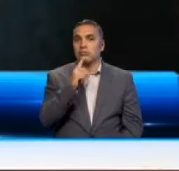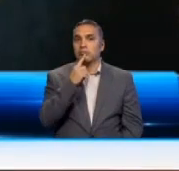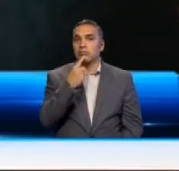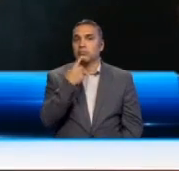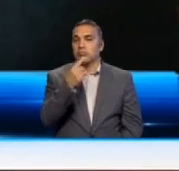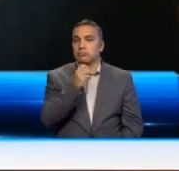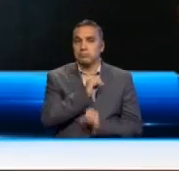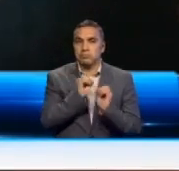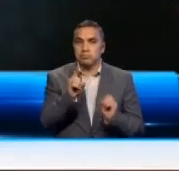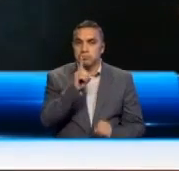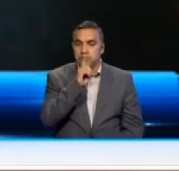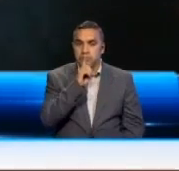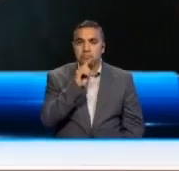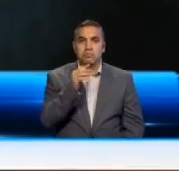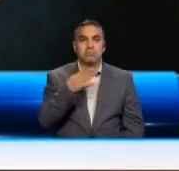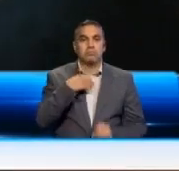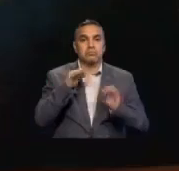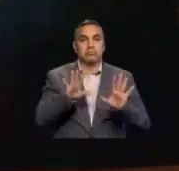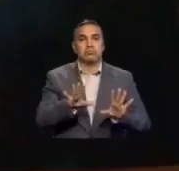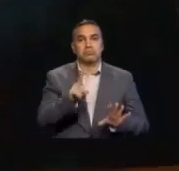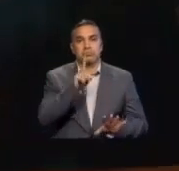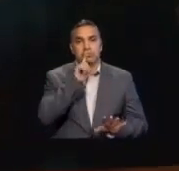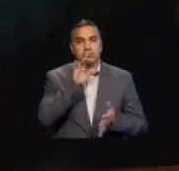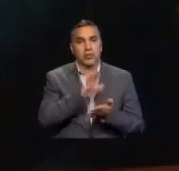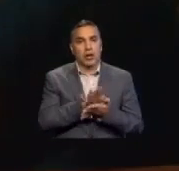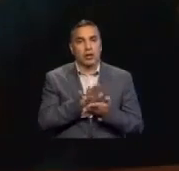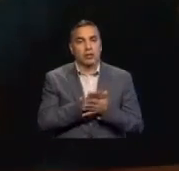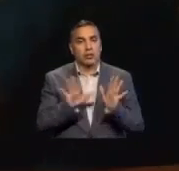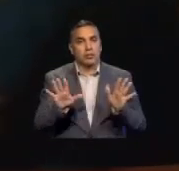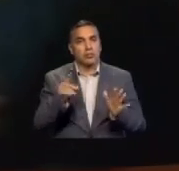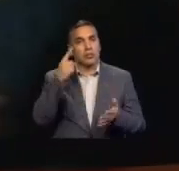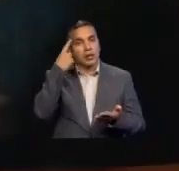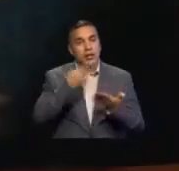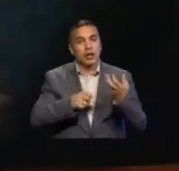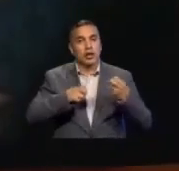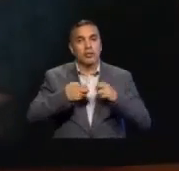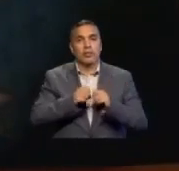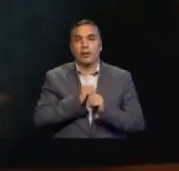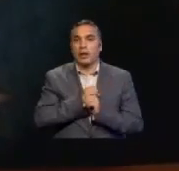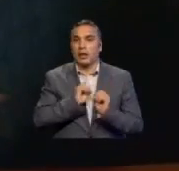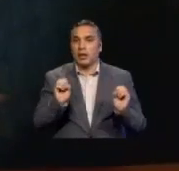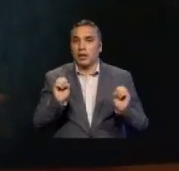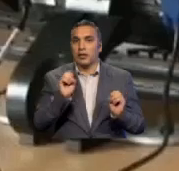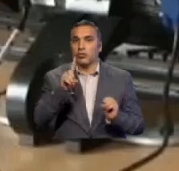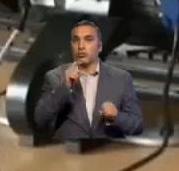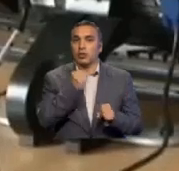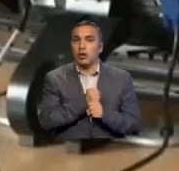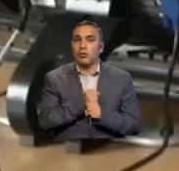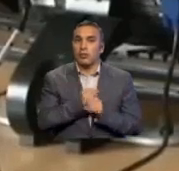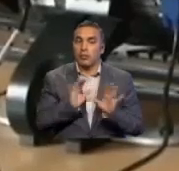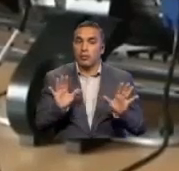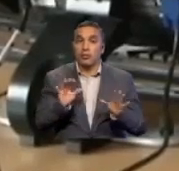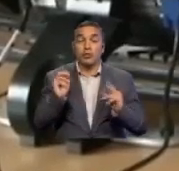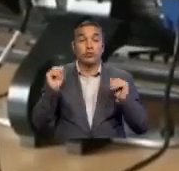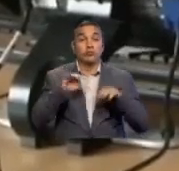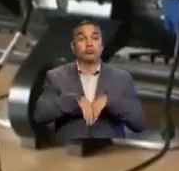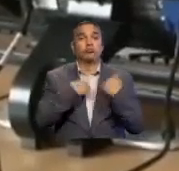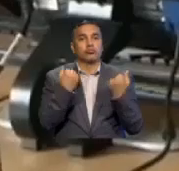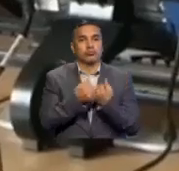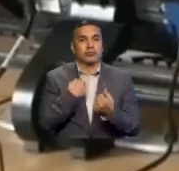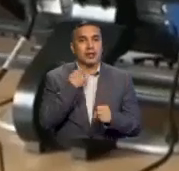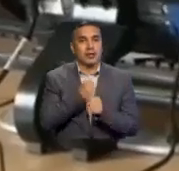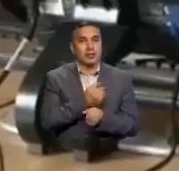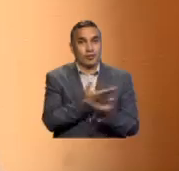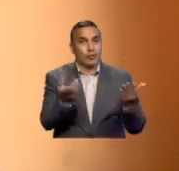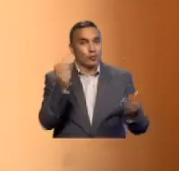nada, que tiene que estar callada y que tiene para que no tenga problemas en su trabajo. En redes sociales ofrecía trabajo